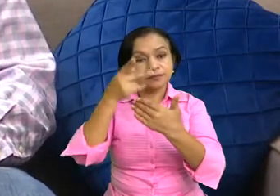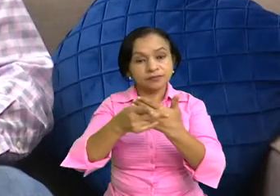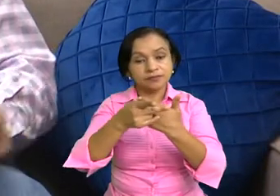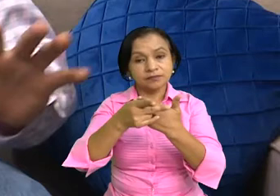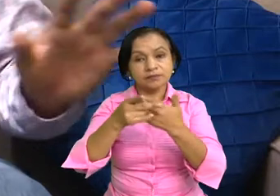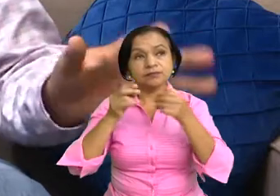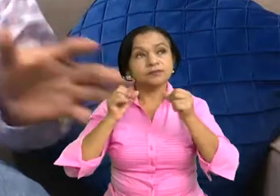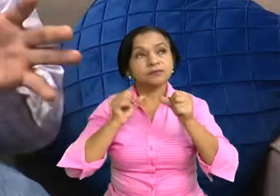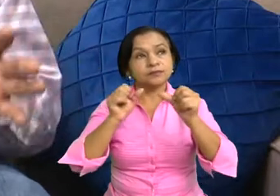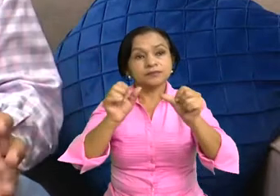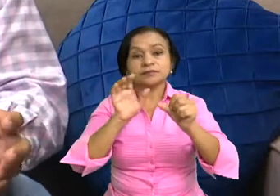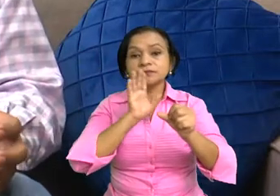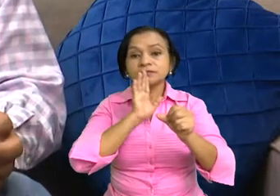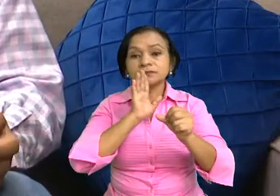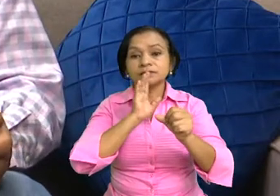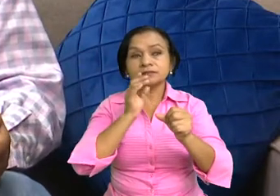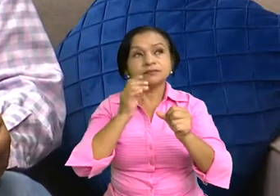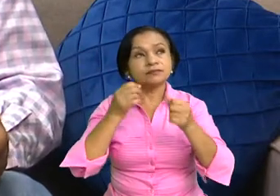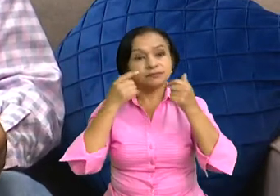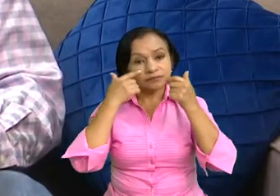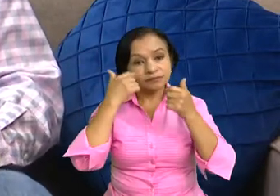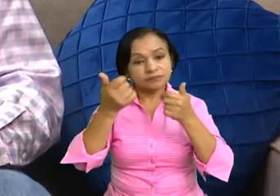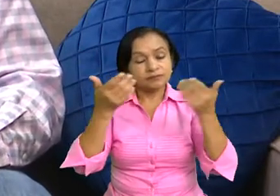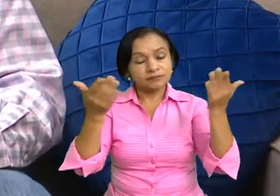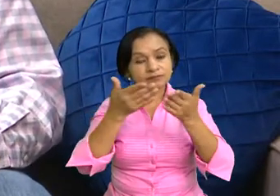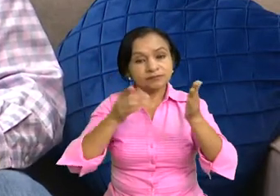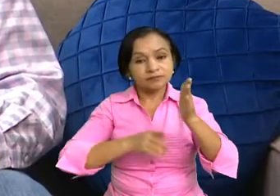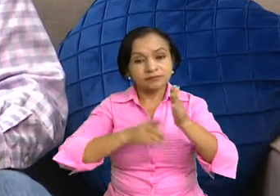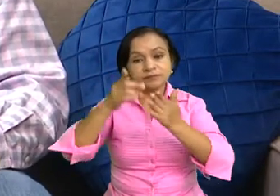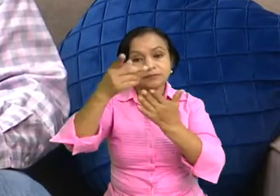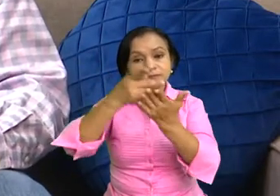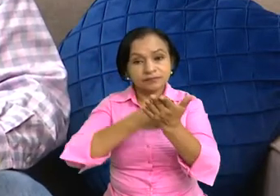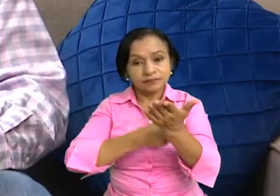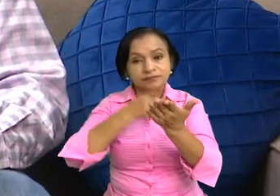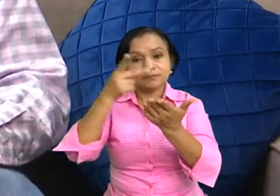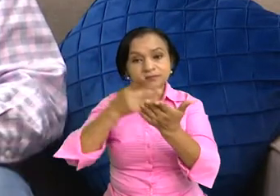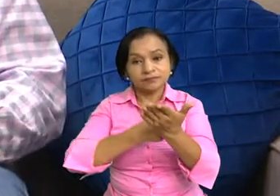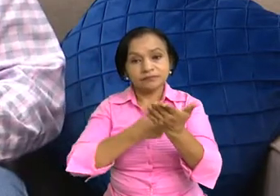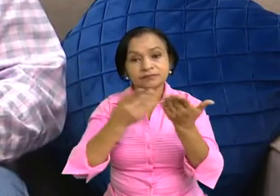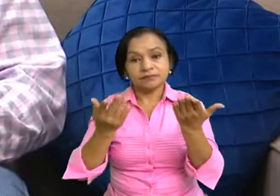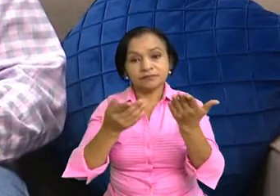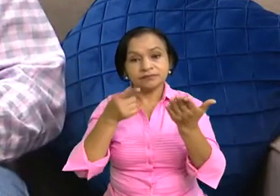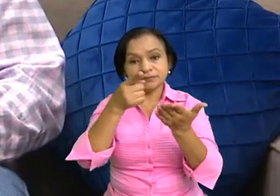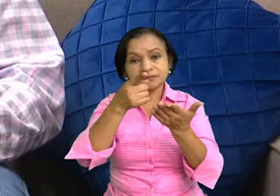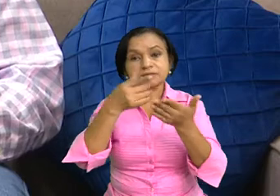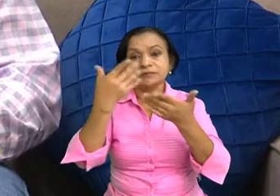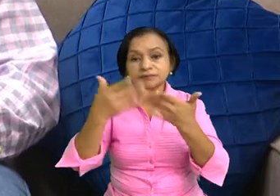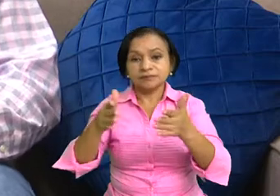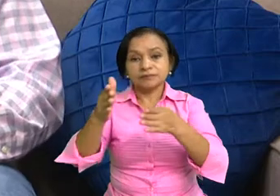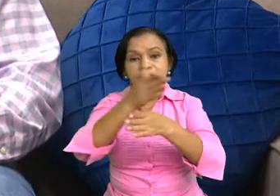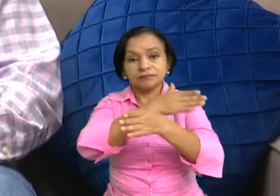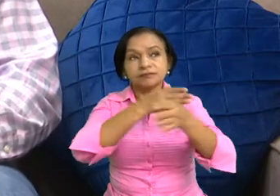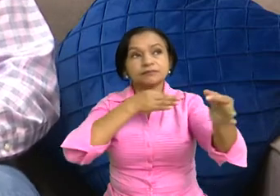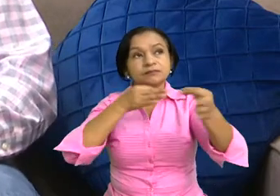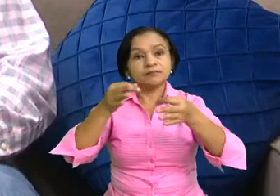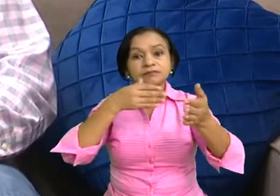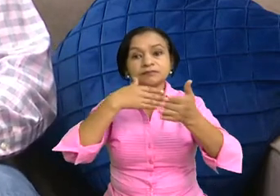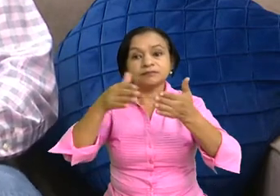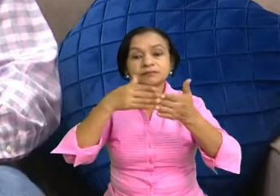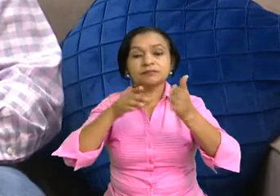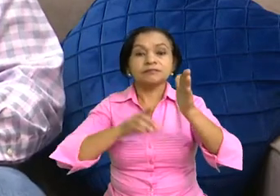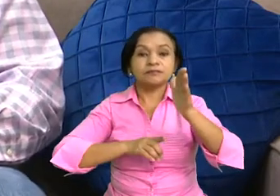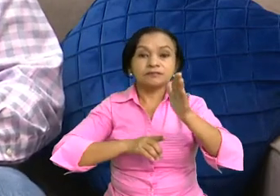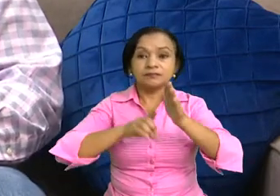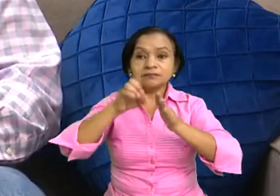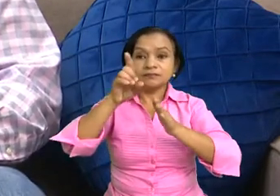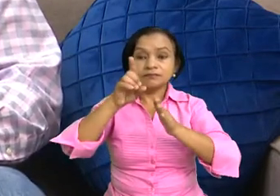al volver quiero que continuemos conociendo cómo avanzamos en estos proyectos que, sin duda alguna, como usted ya lo ha dicho muy bien, facilitan el desarrollo